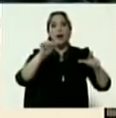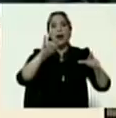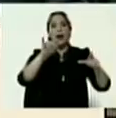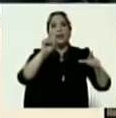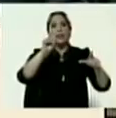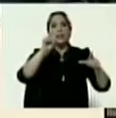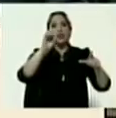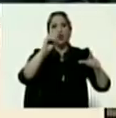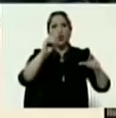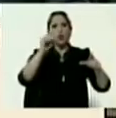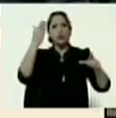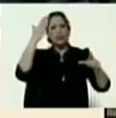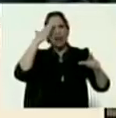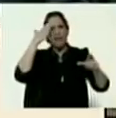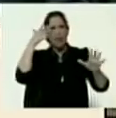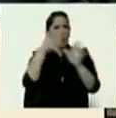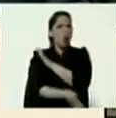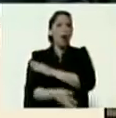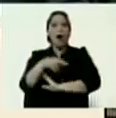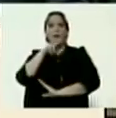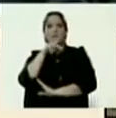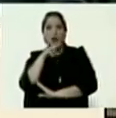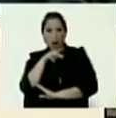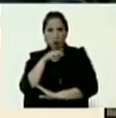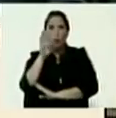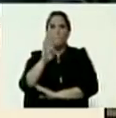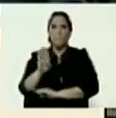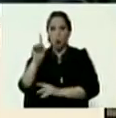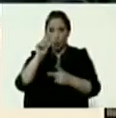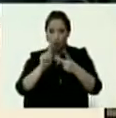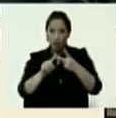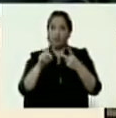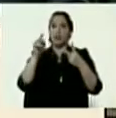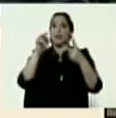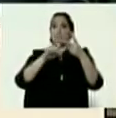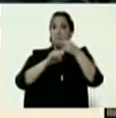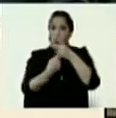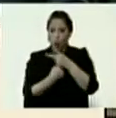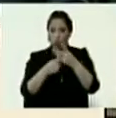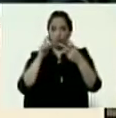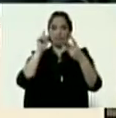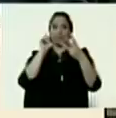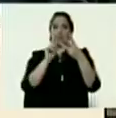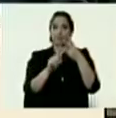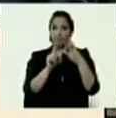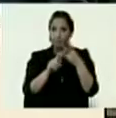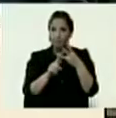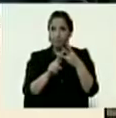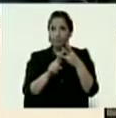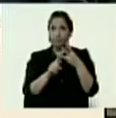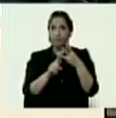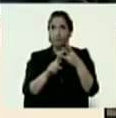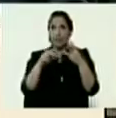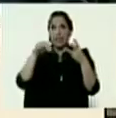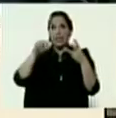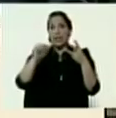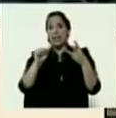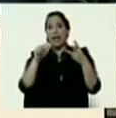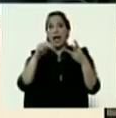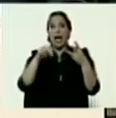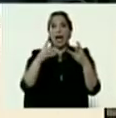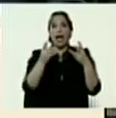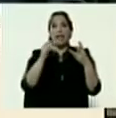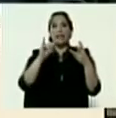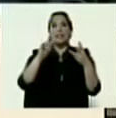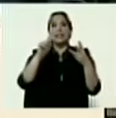Sabemos de qué hablaron, alias el brother, alias el menor, puesto que alias Nandito escuchó